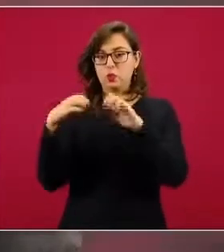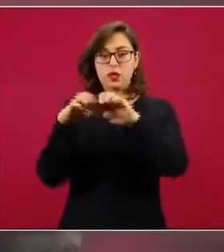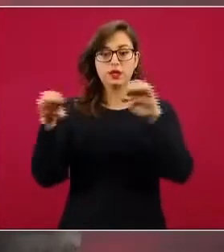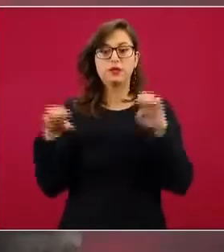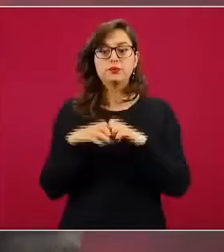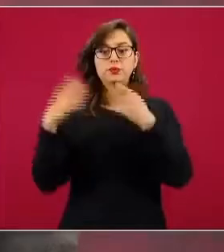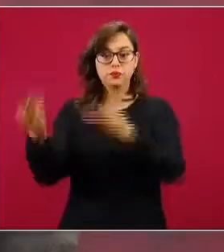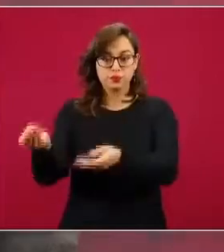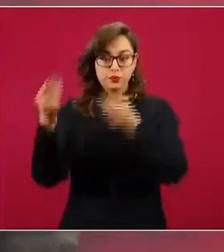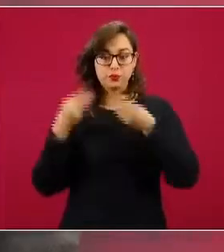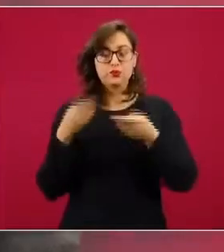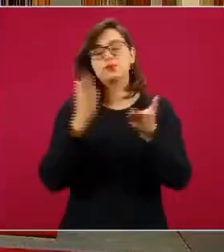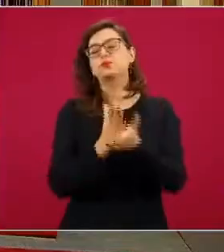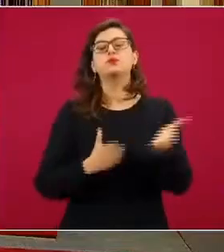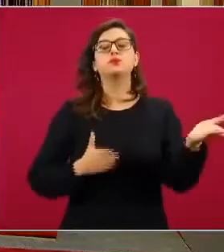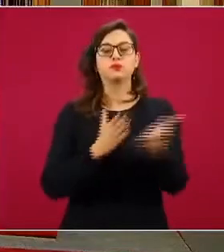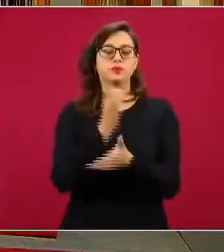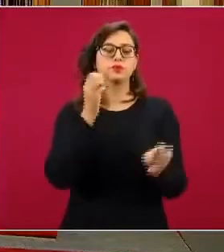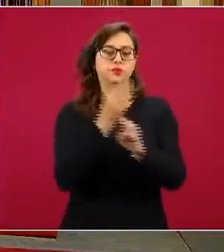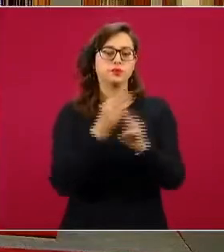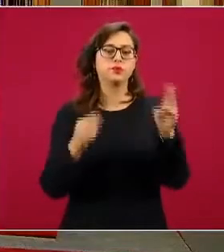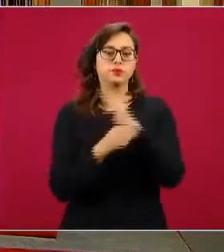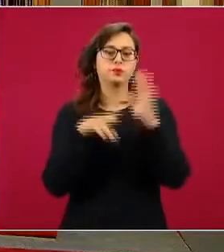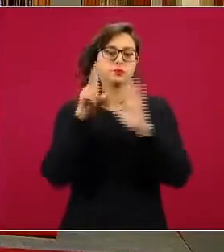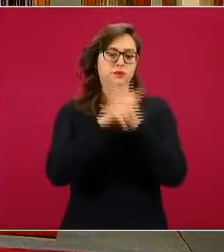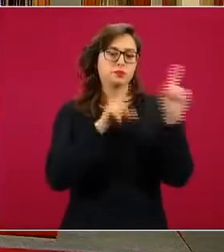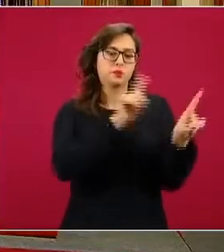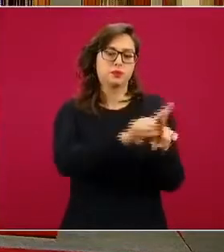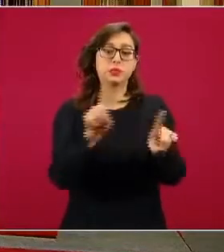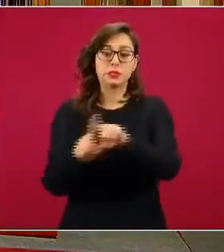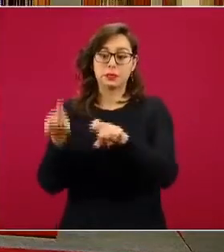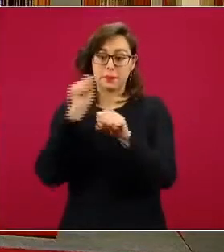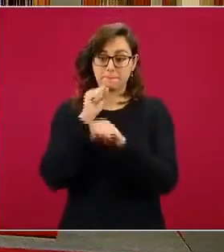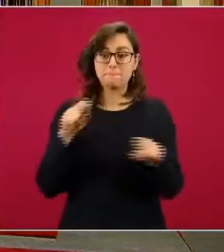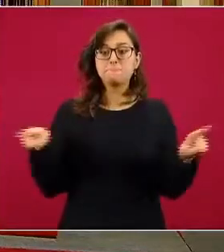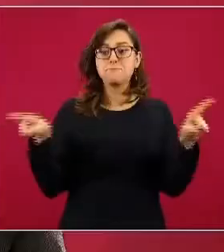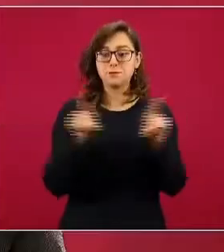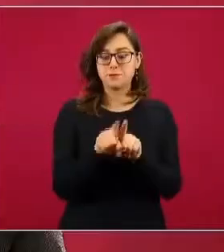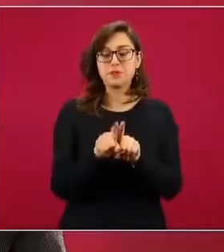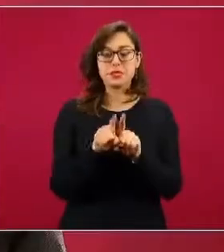trabajo el acceso a este material y además las contribuciones